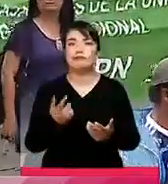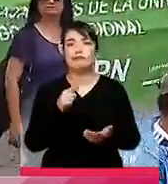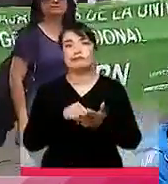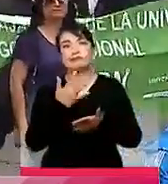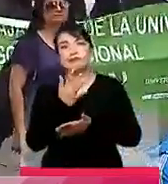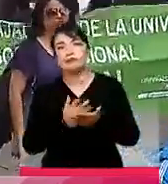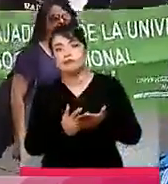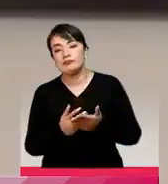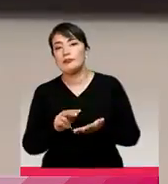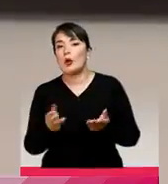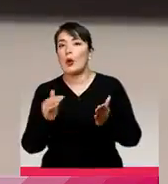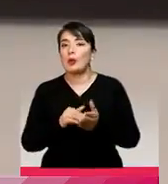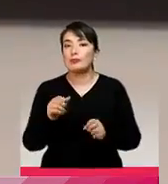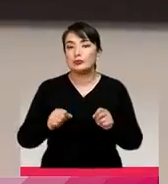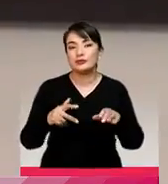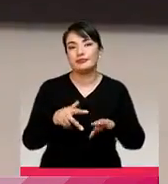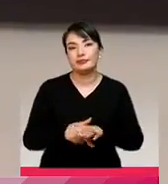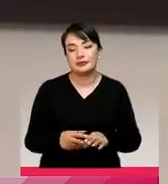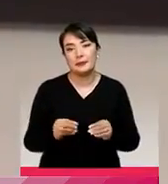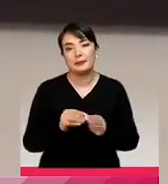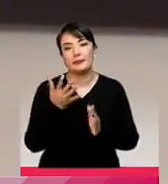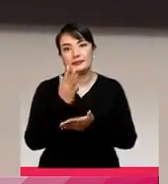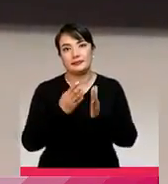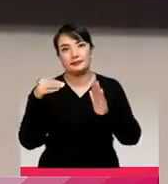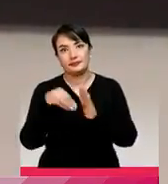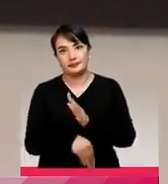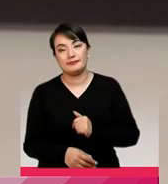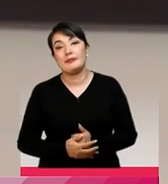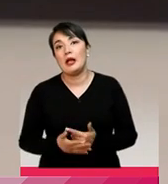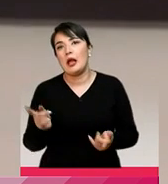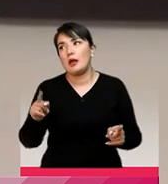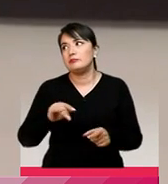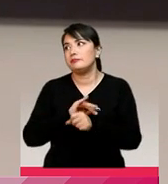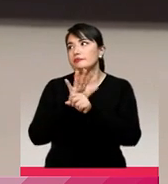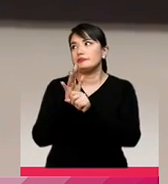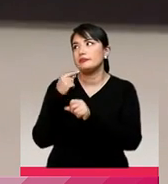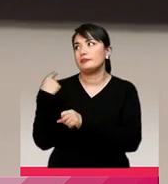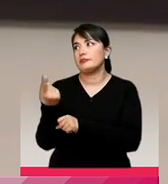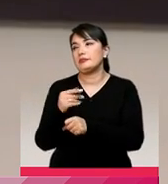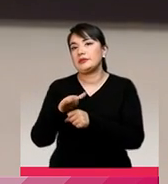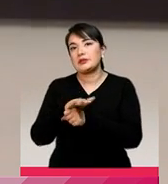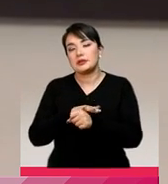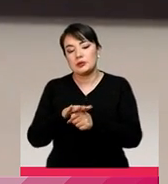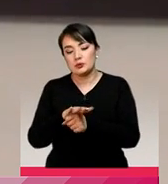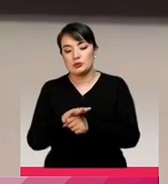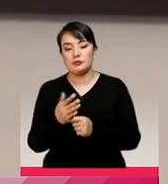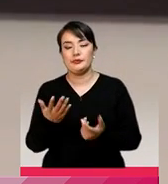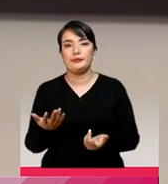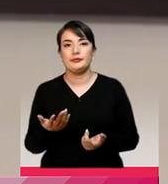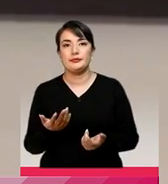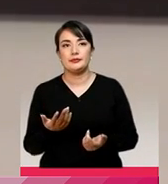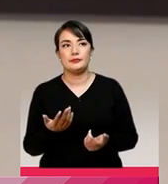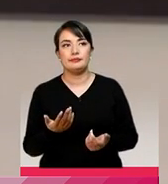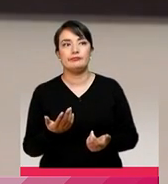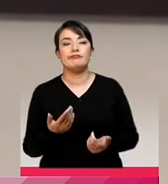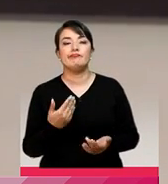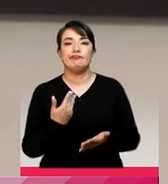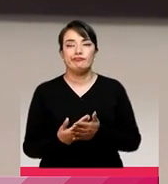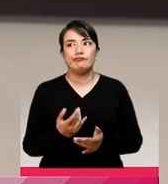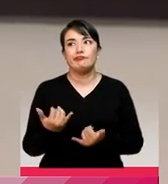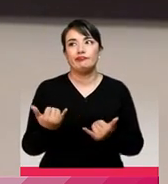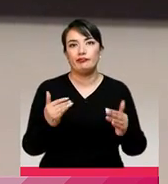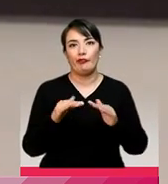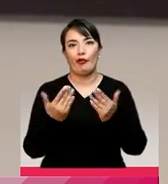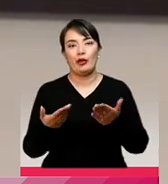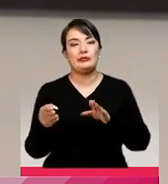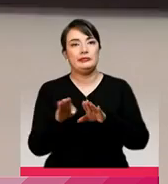ceses de actividades. Coyunturas como estas, en el que el COVID-19 ha hecho que los colegios estén cerrados